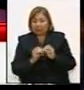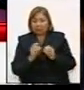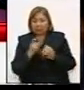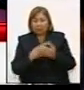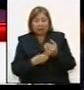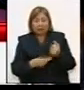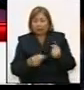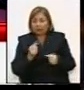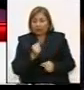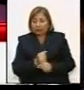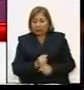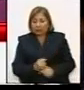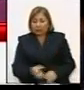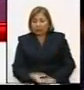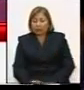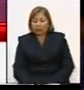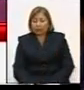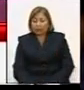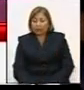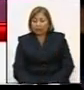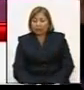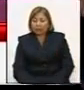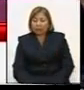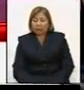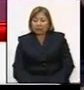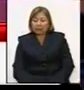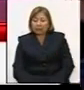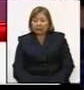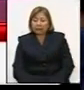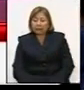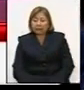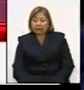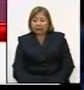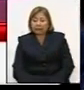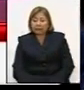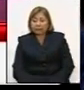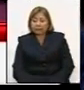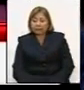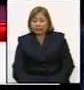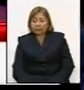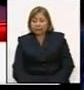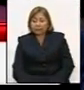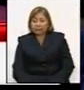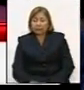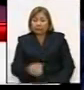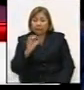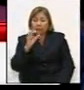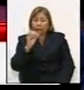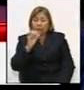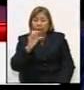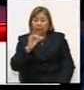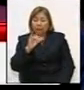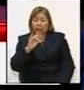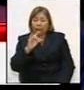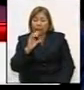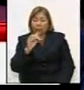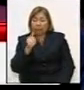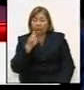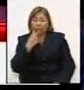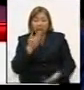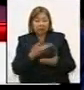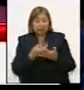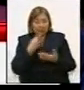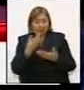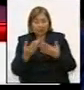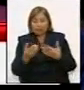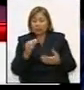confianza. Entonces, no había votación. Pues siempre se tarda. El señor Ulloa, cuando vino aquí, por ejemplo, y García se lució y